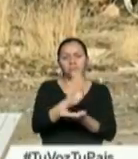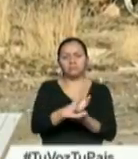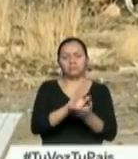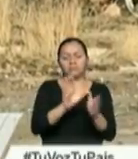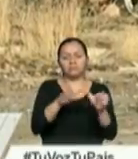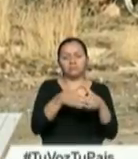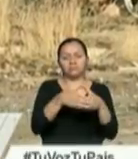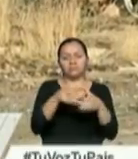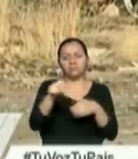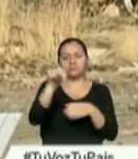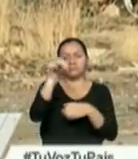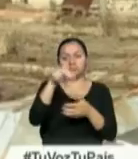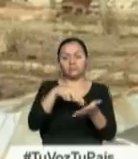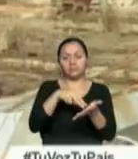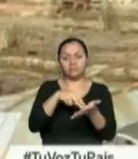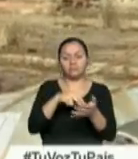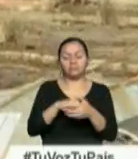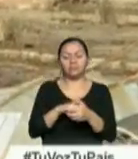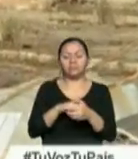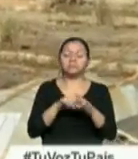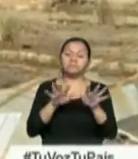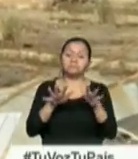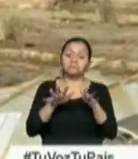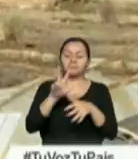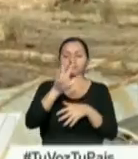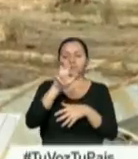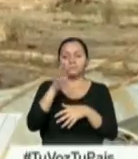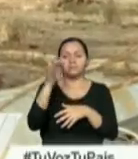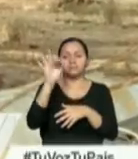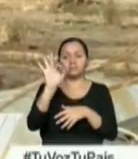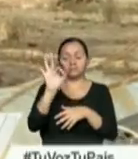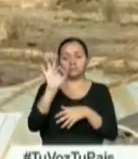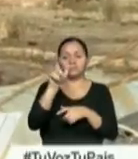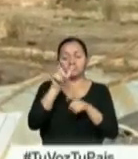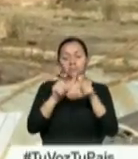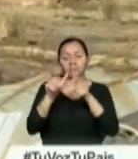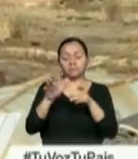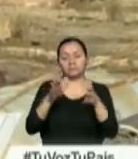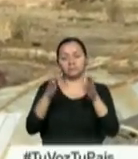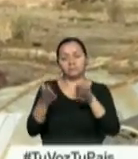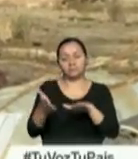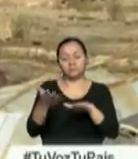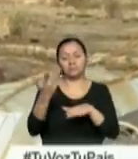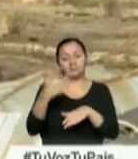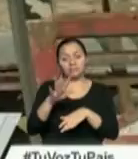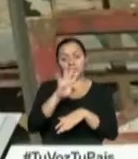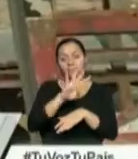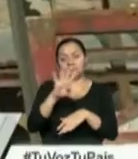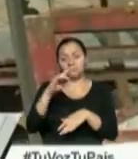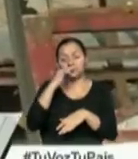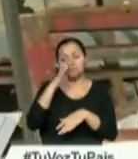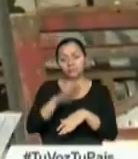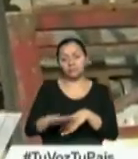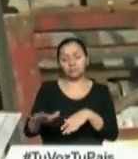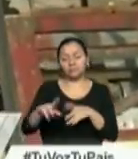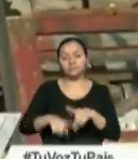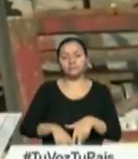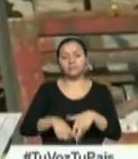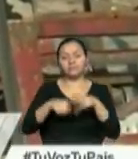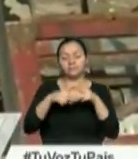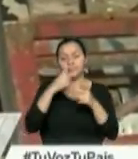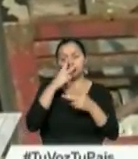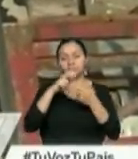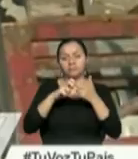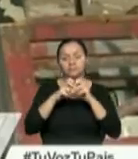del norte de Siria. Al menos 319 civiles murieron, entre los cuales 44 niños, desde el inicio de la